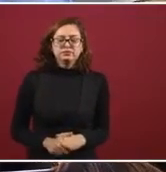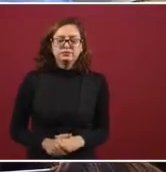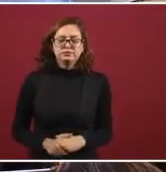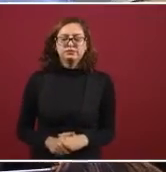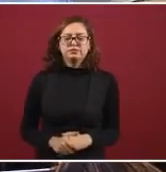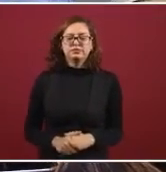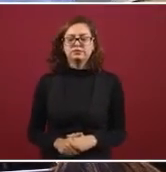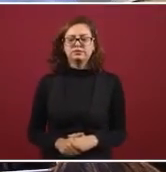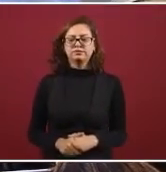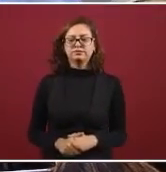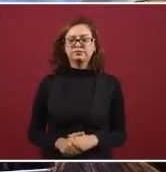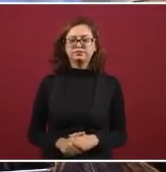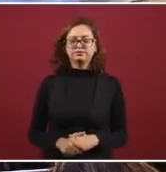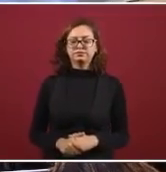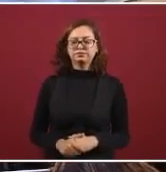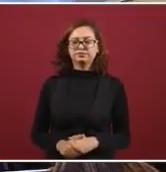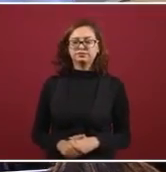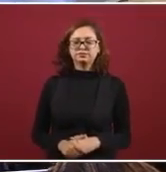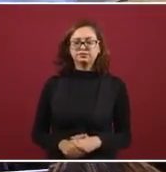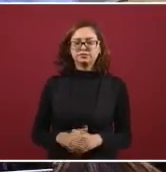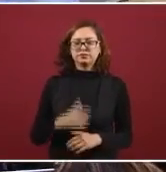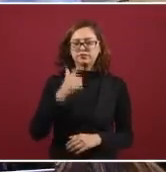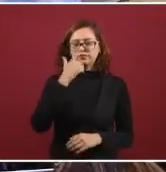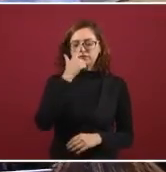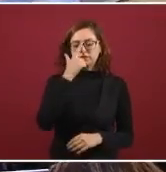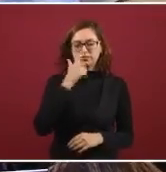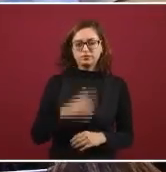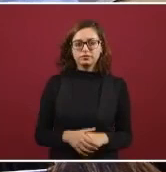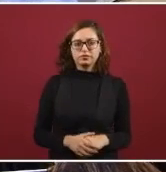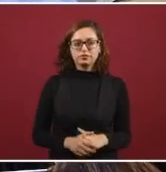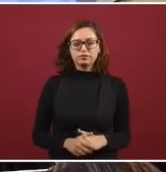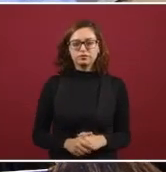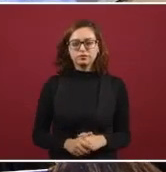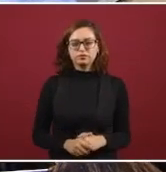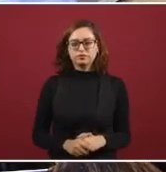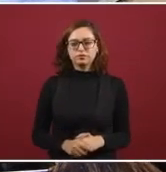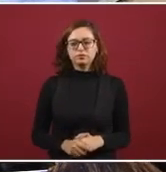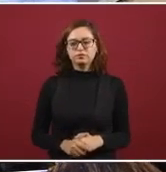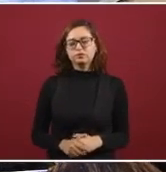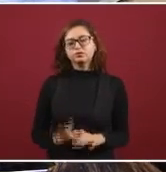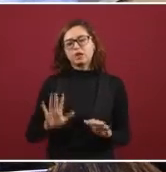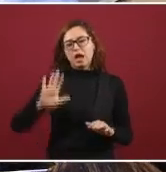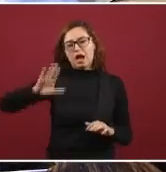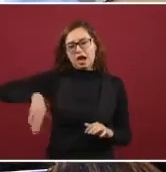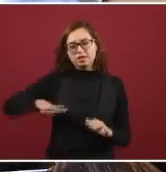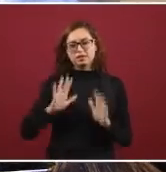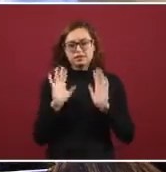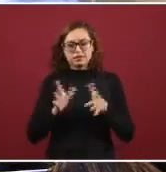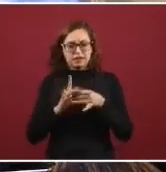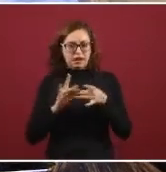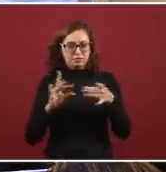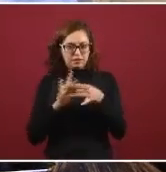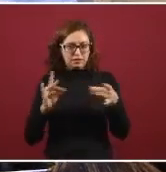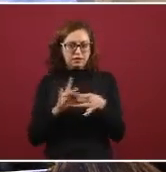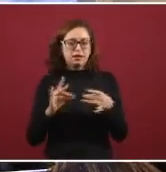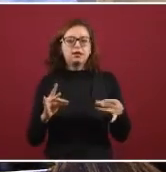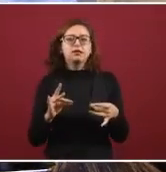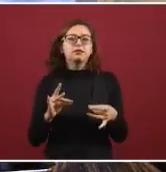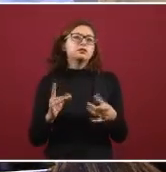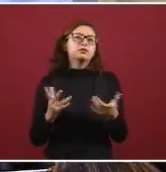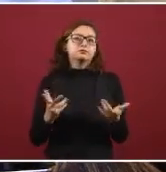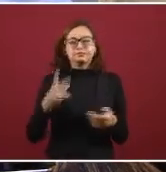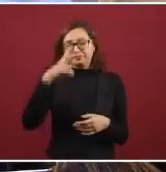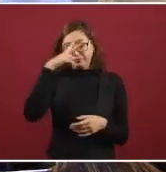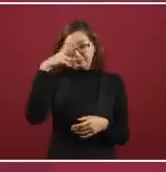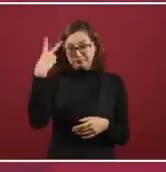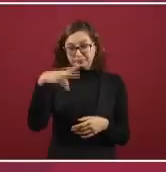Sí. Bueno, ya se lo mencionaba yo, que desde el punto de vista de México, el retirar recursos